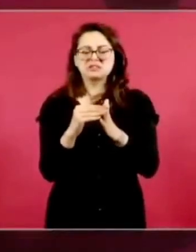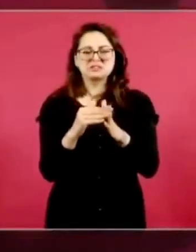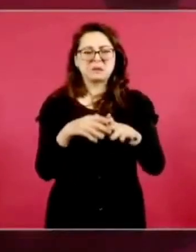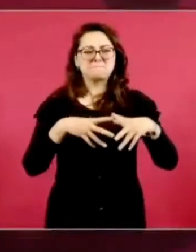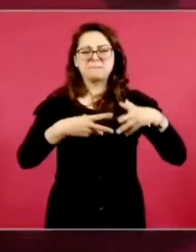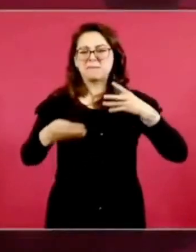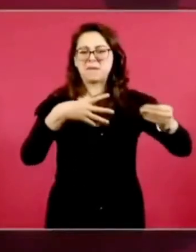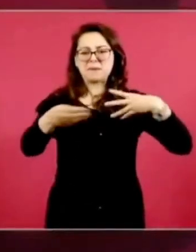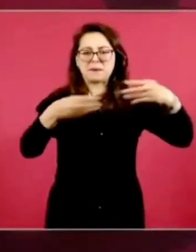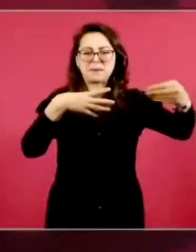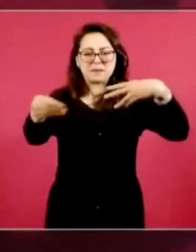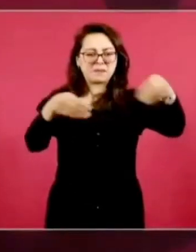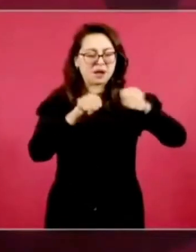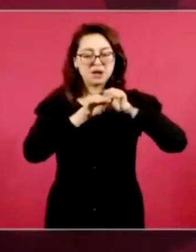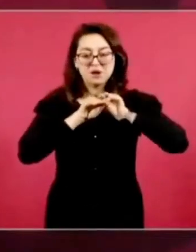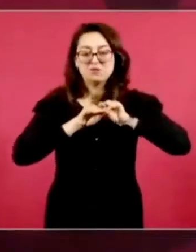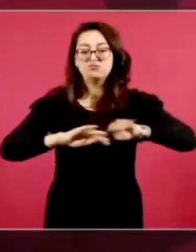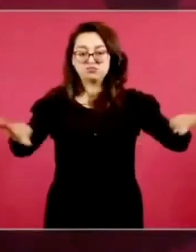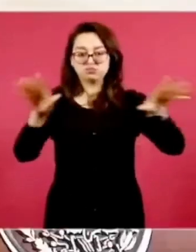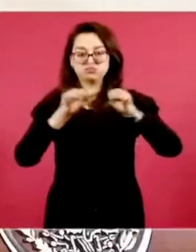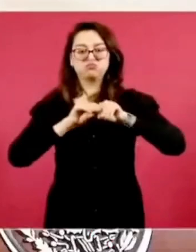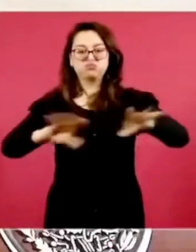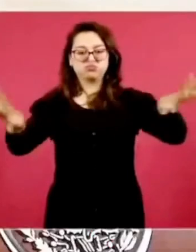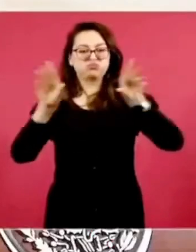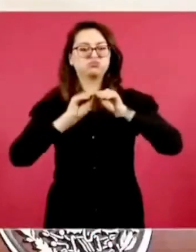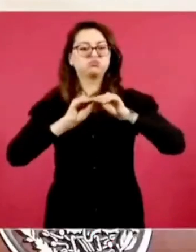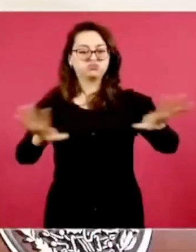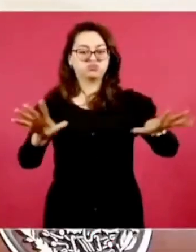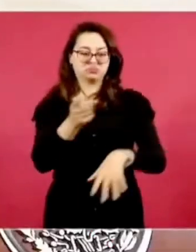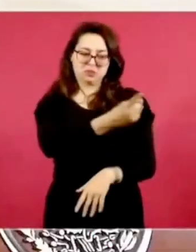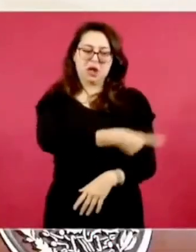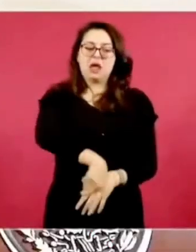vistas, pagado,